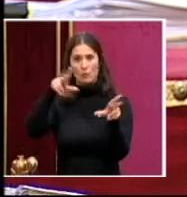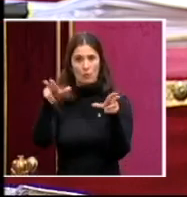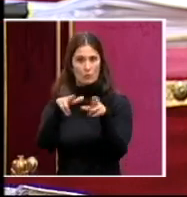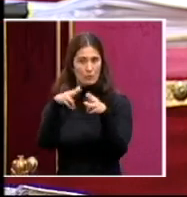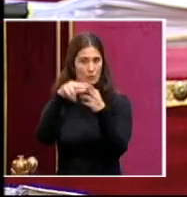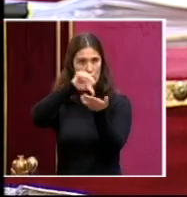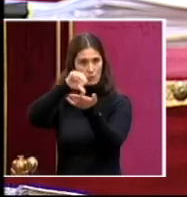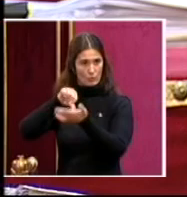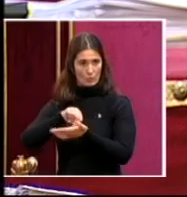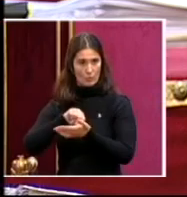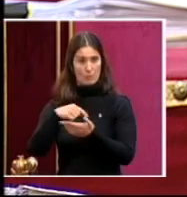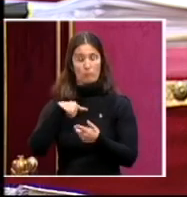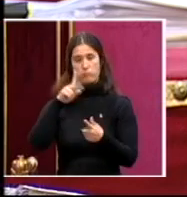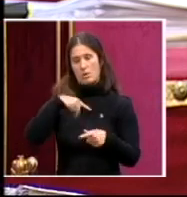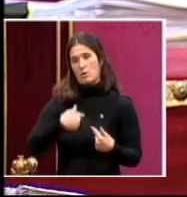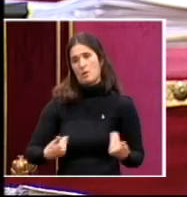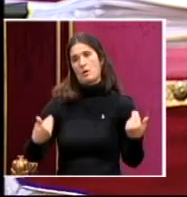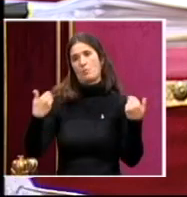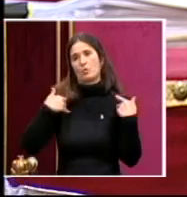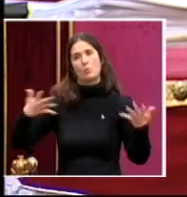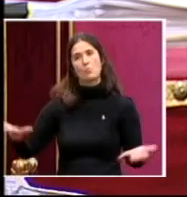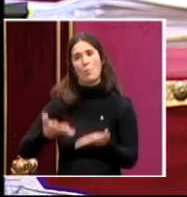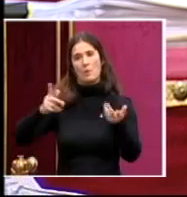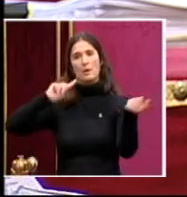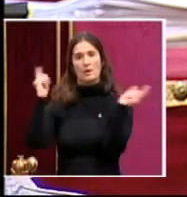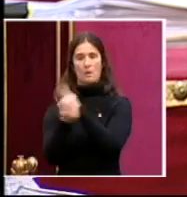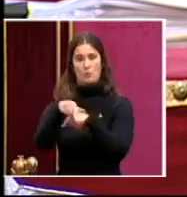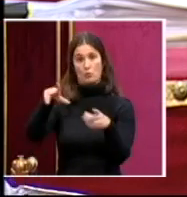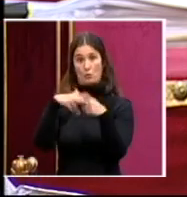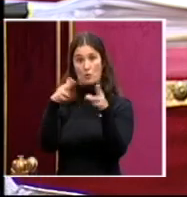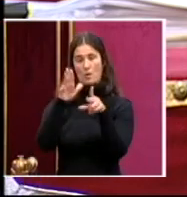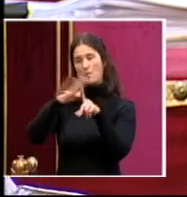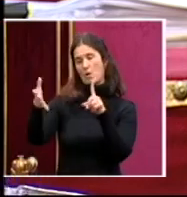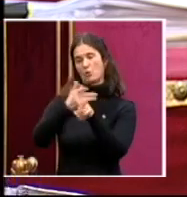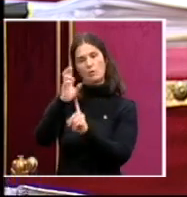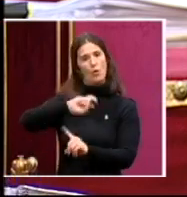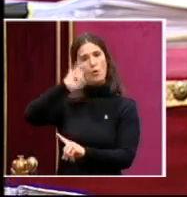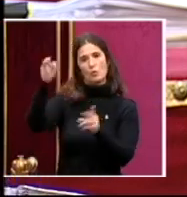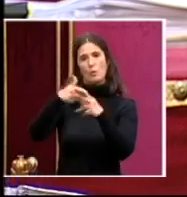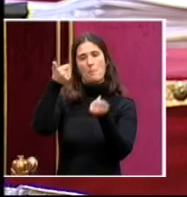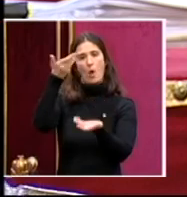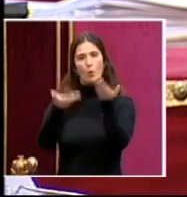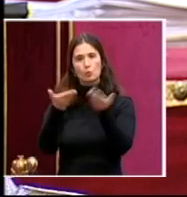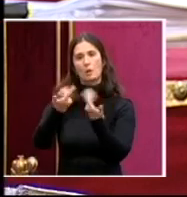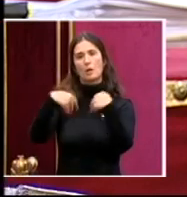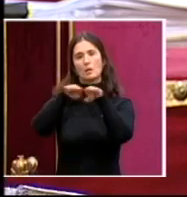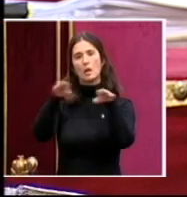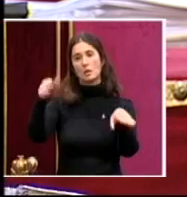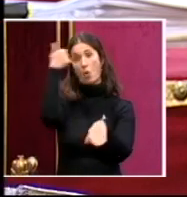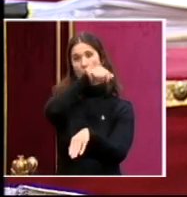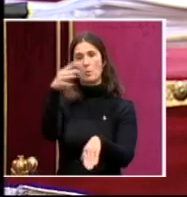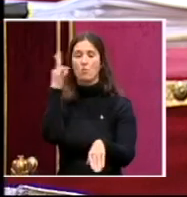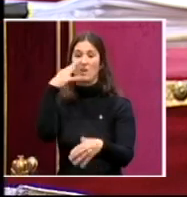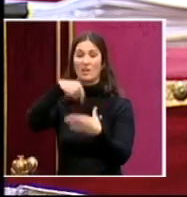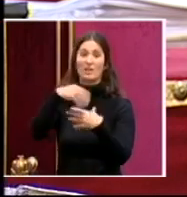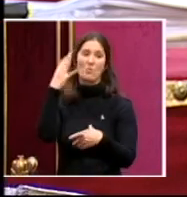totalidad. Somos responsables de promover cambios en esta sociedad para conseguir otra más justa y equitativa entre mujeres y hombres, donde las mujeres